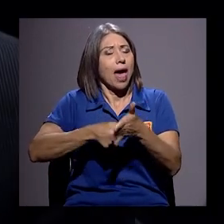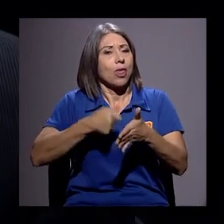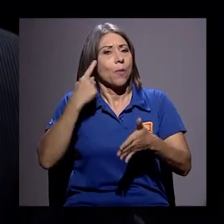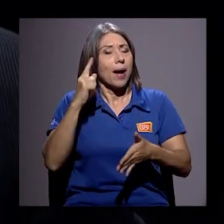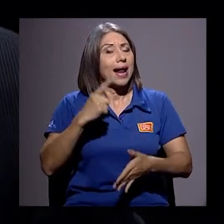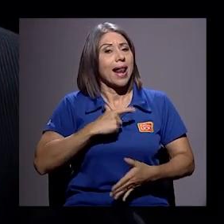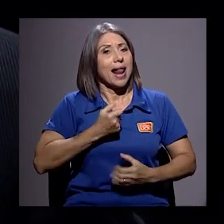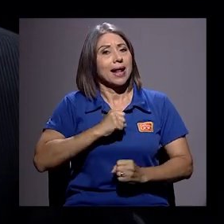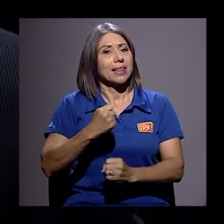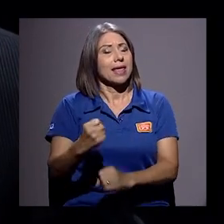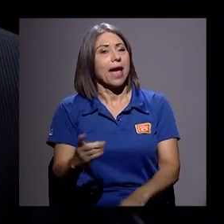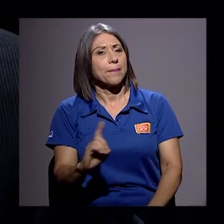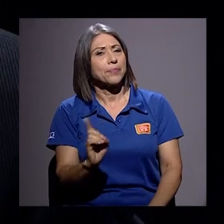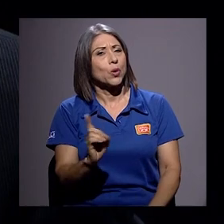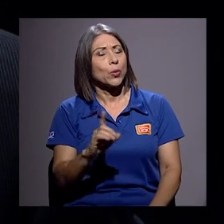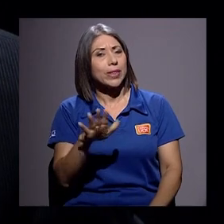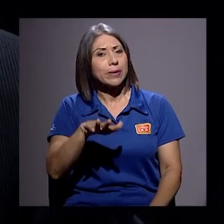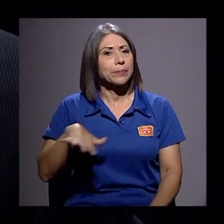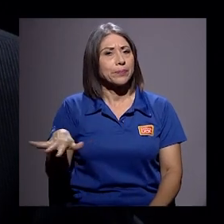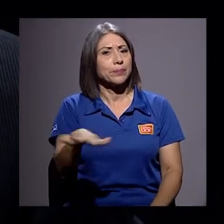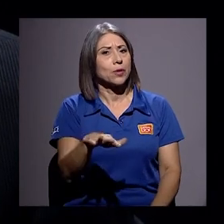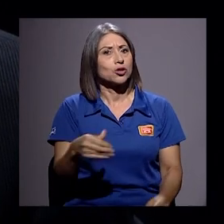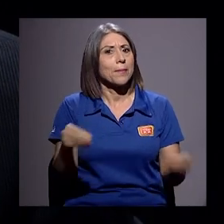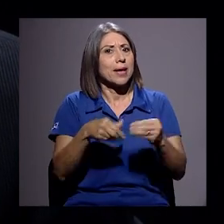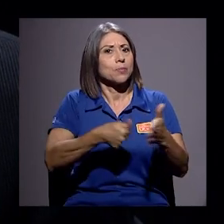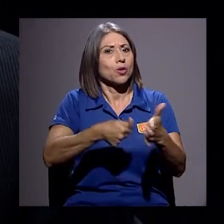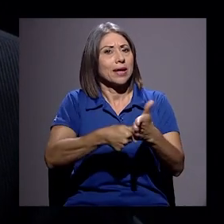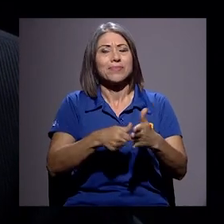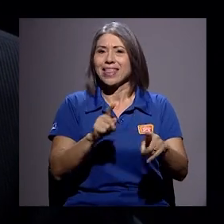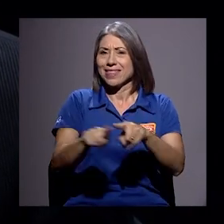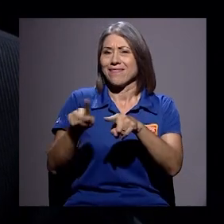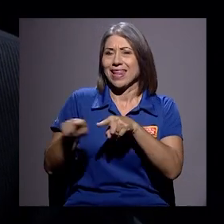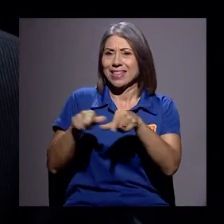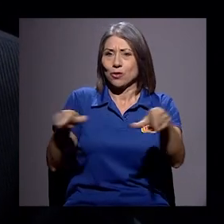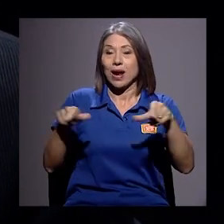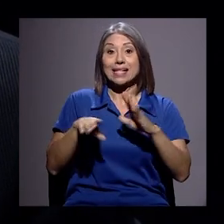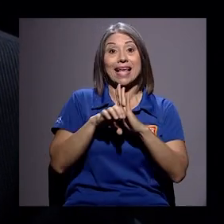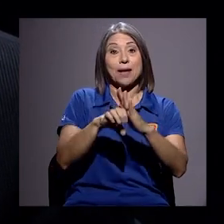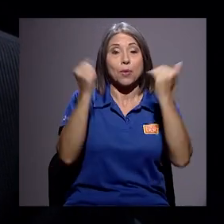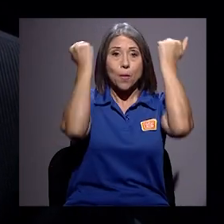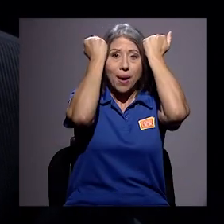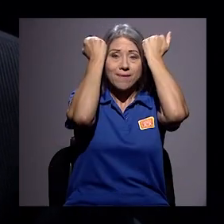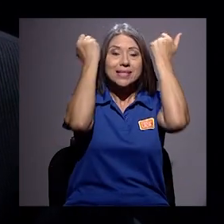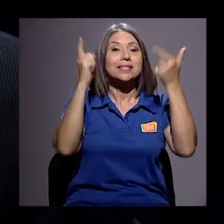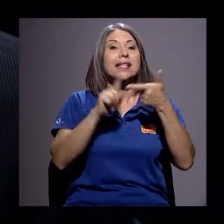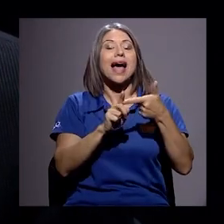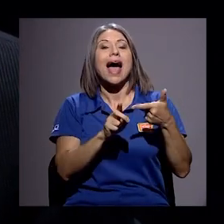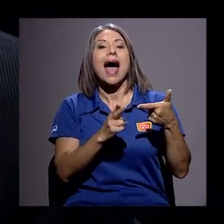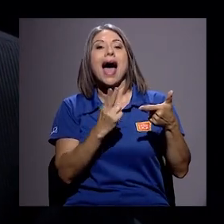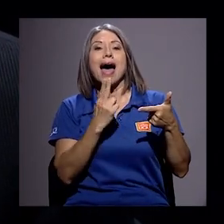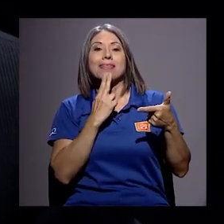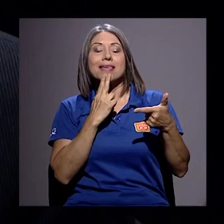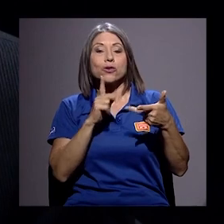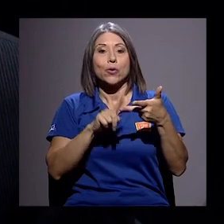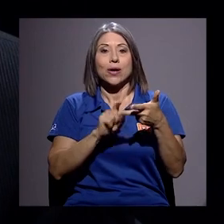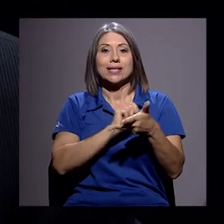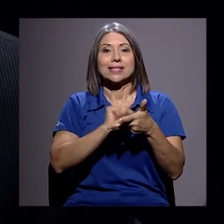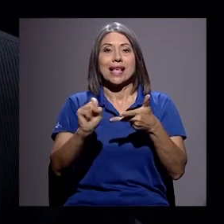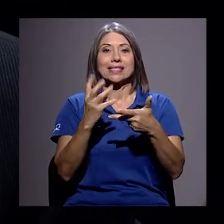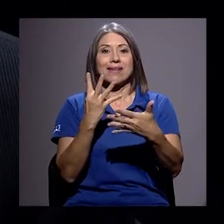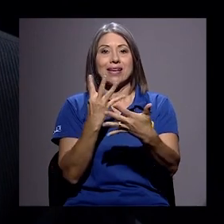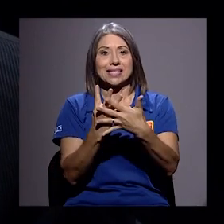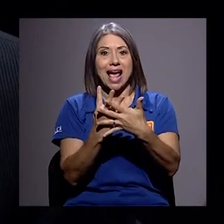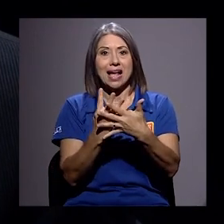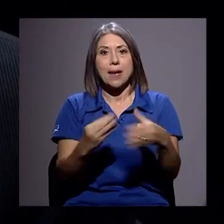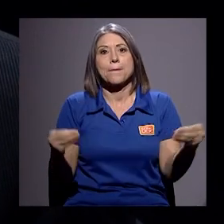día bueno hay diferentes sectores pero por ejemplo pavas castillo y san sebastián son los sectores donde más donde